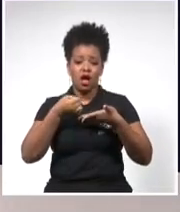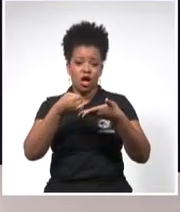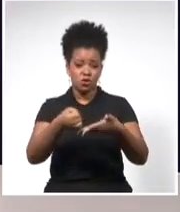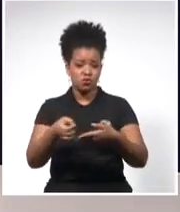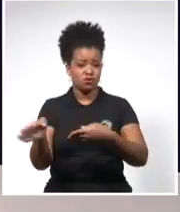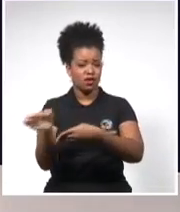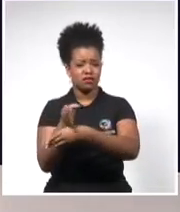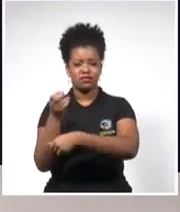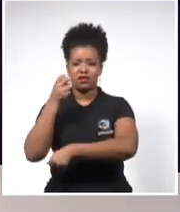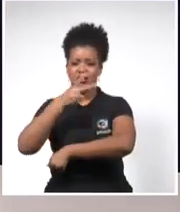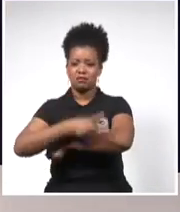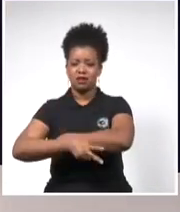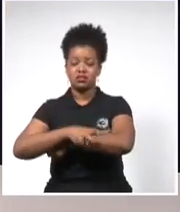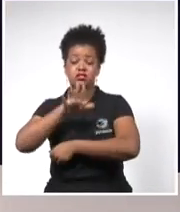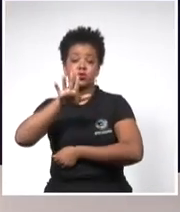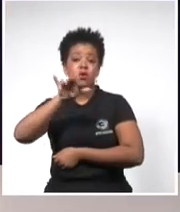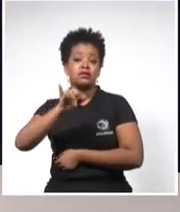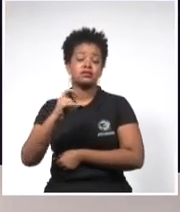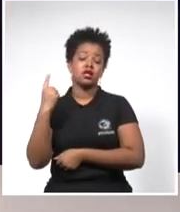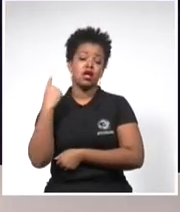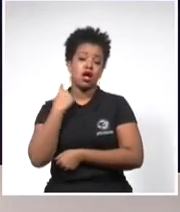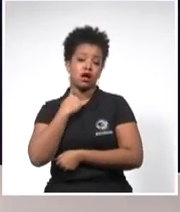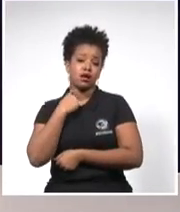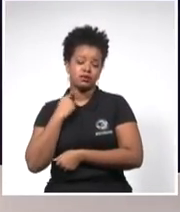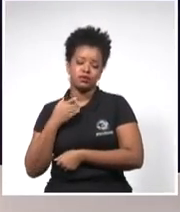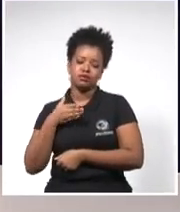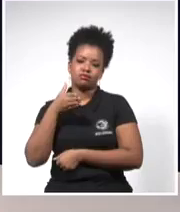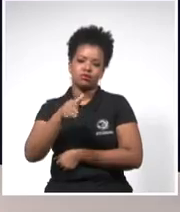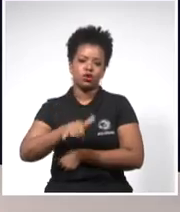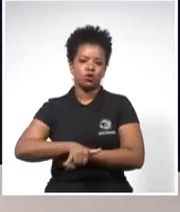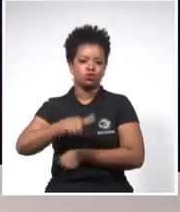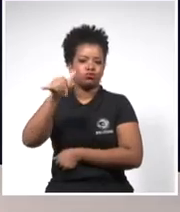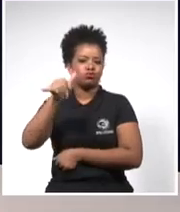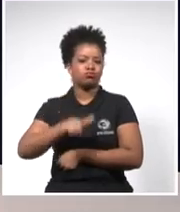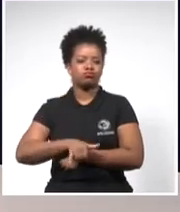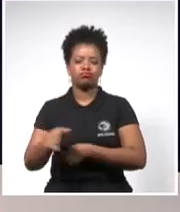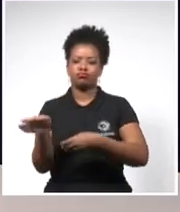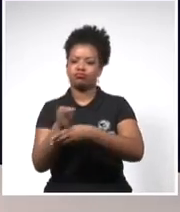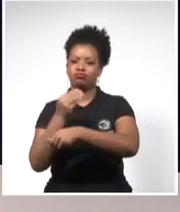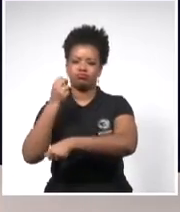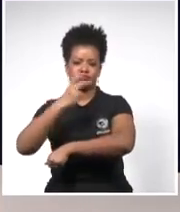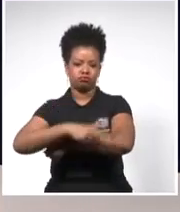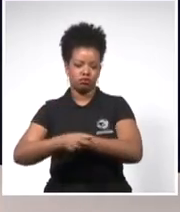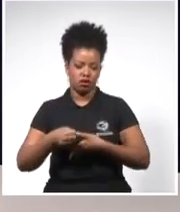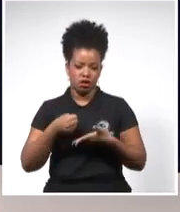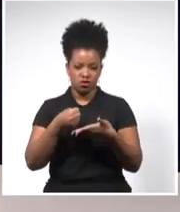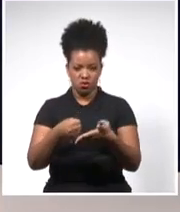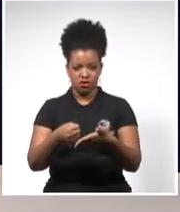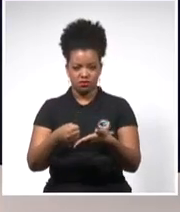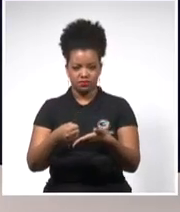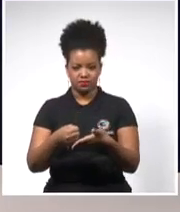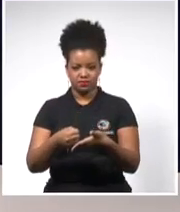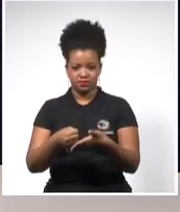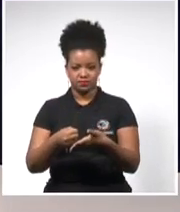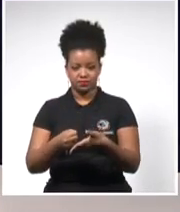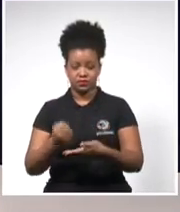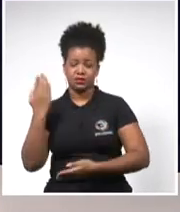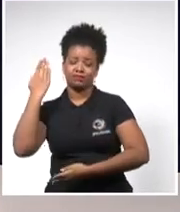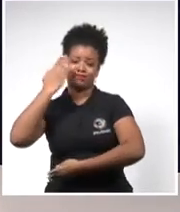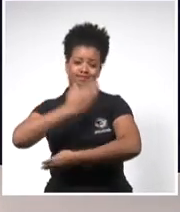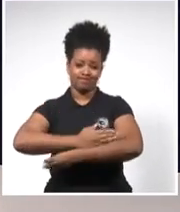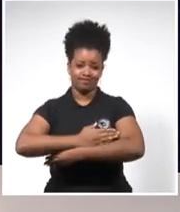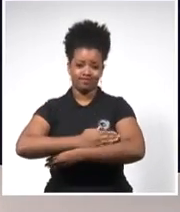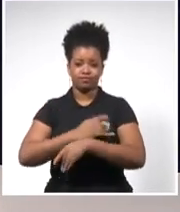en 56 años han cumplido misiones en 164 naciones. El recrudecido bloqueo económico, comercial